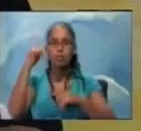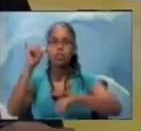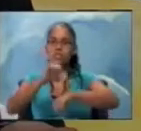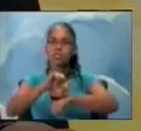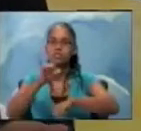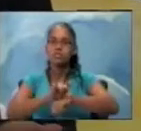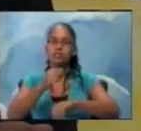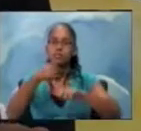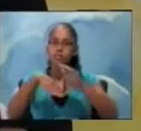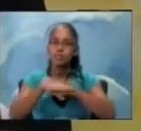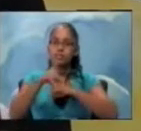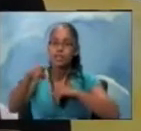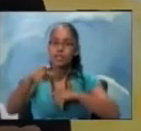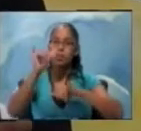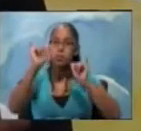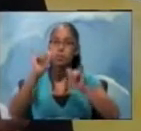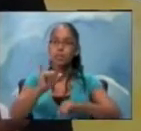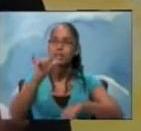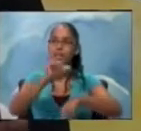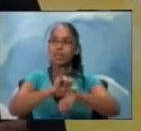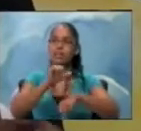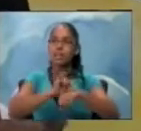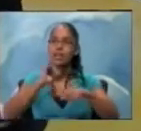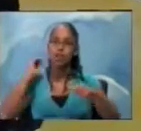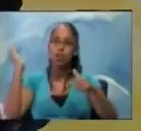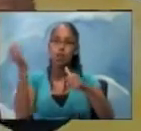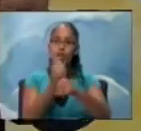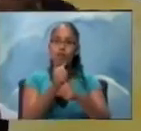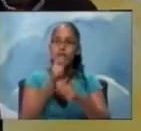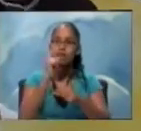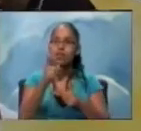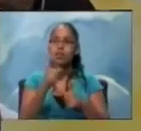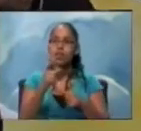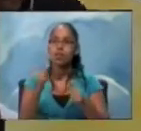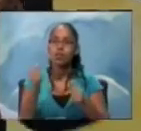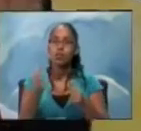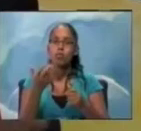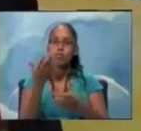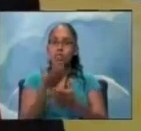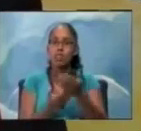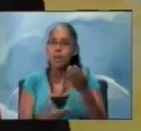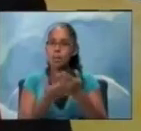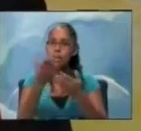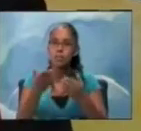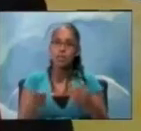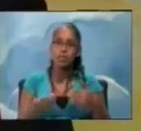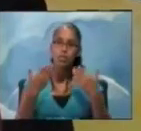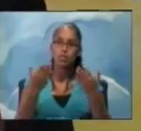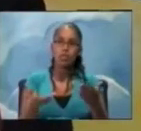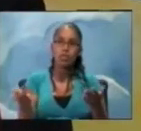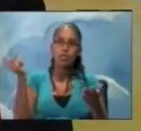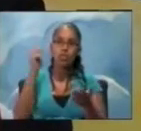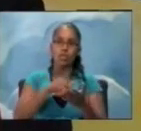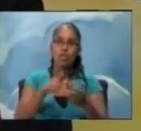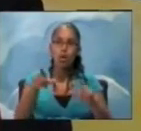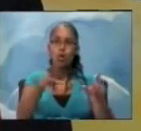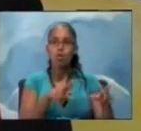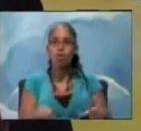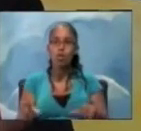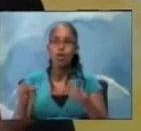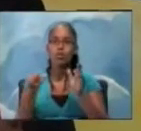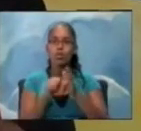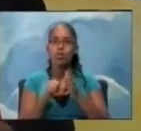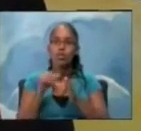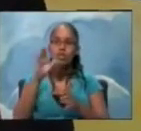cuando iba pasando por esa iglesia, encontré que hubo como una mano que me metió, y cuando llegué a un cuarto donde estaban unas